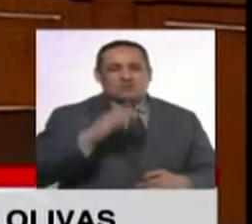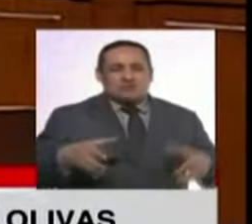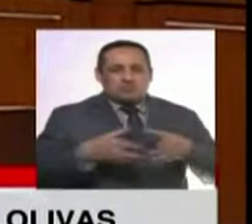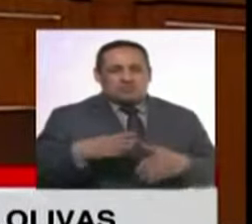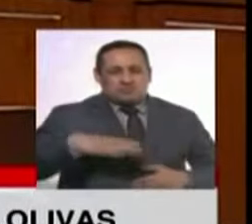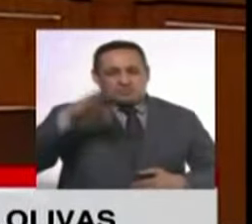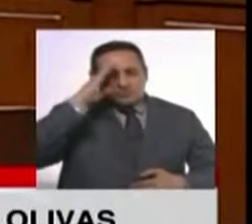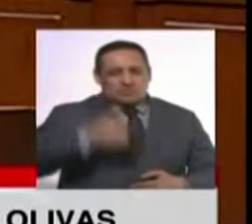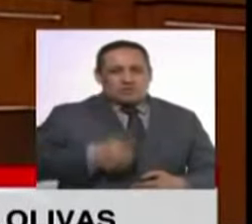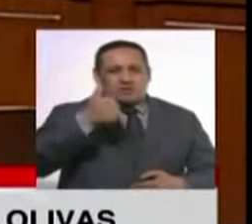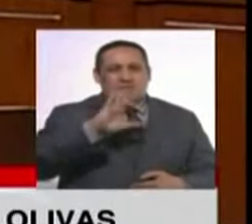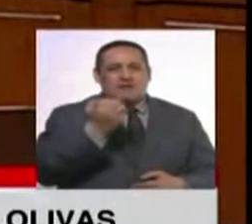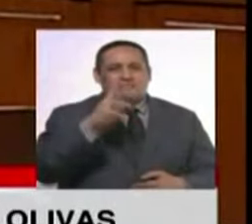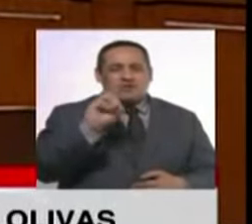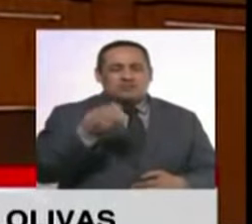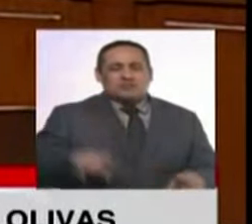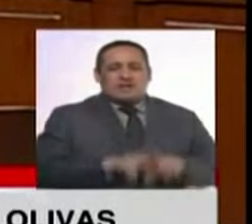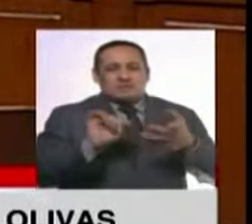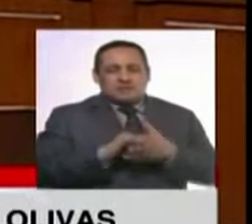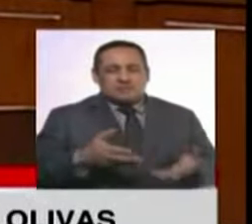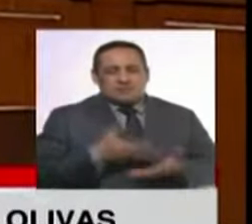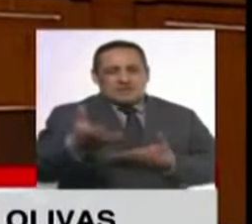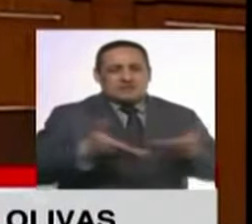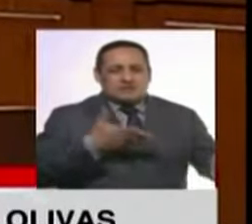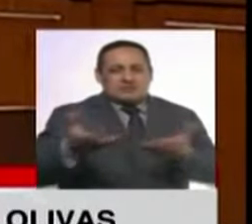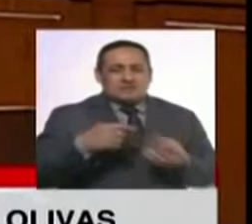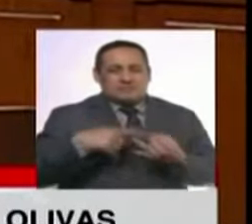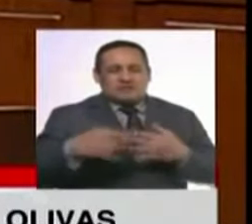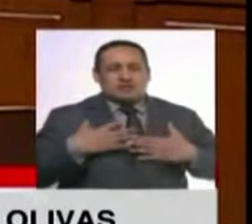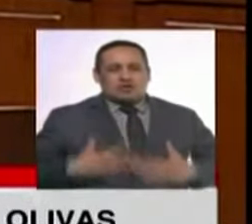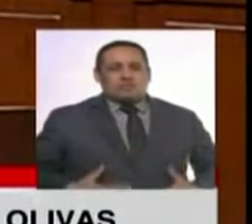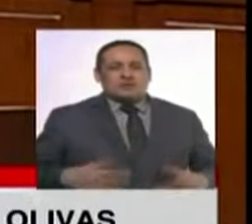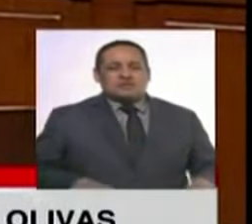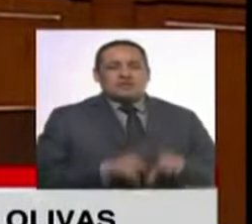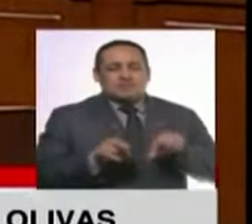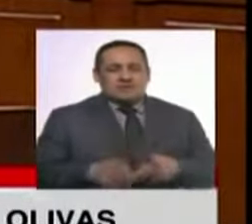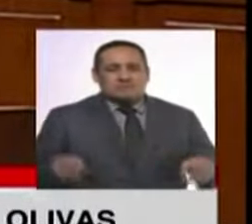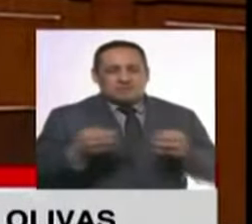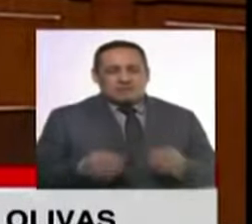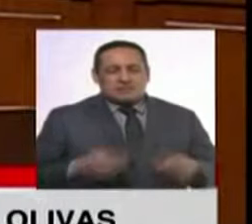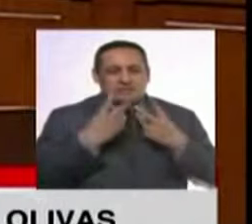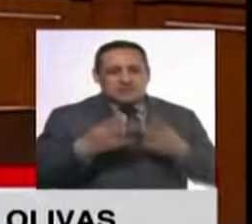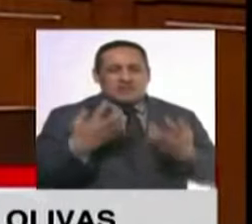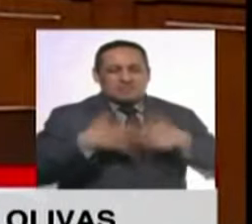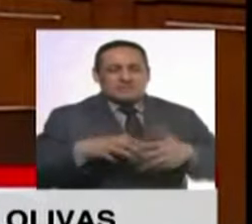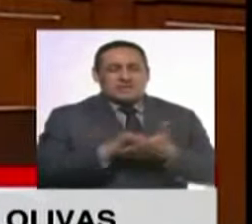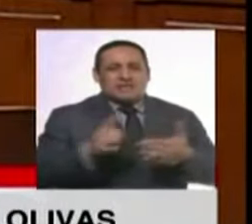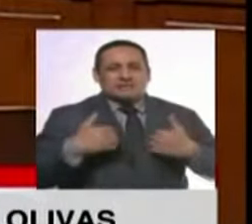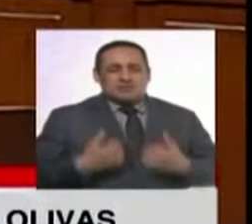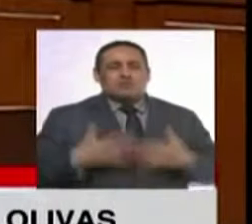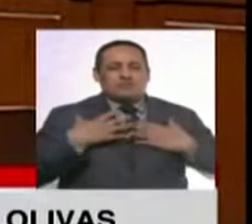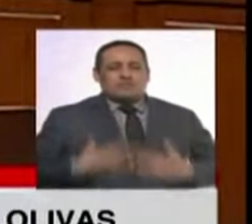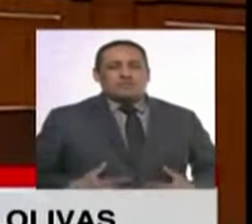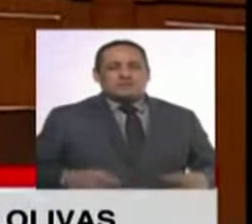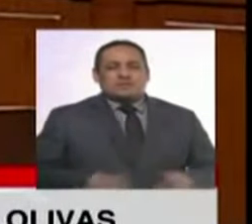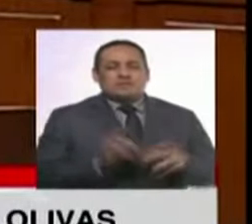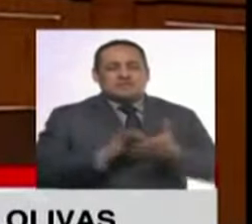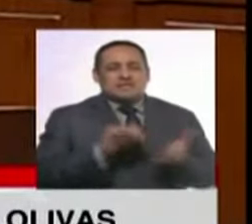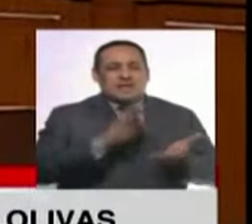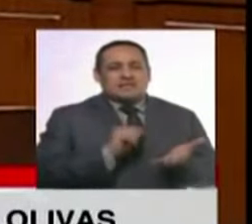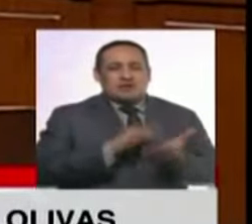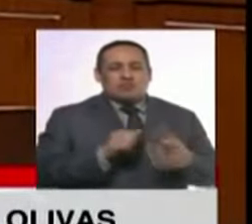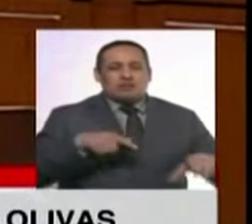comandante general Enrique Alfaro Alvarado la distribución y entrega de penas policiales Y es más la empresa que tiene esos uniformes también tiene